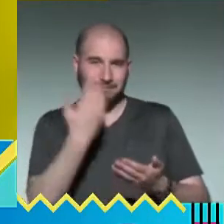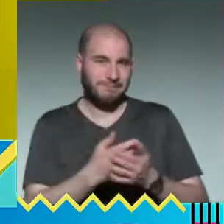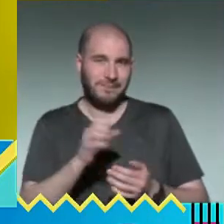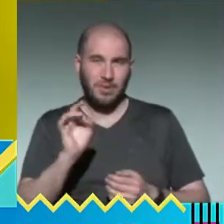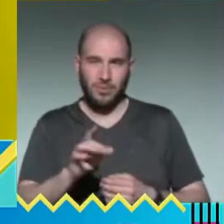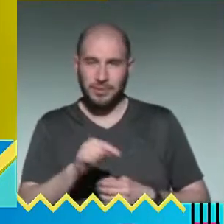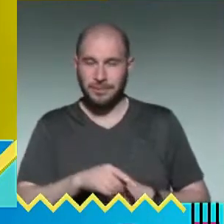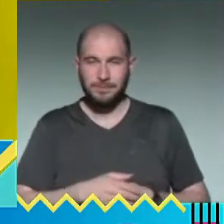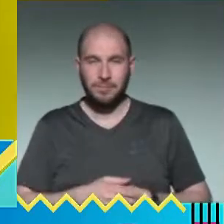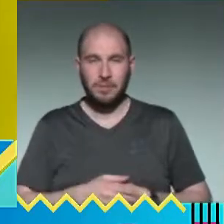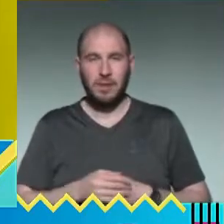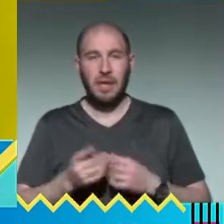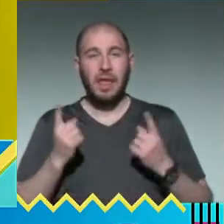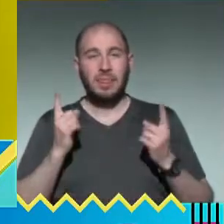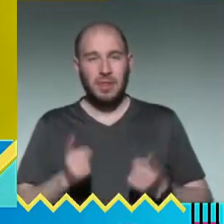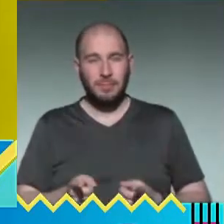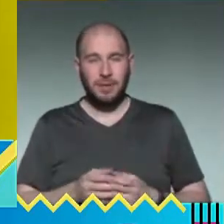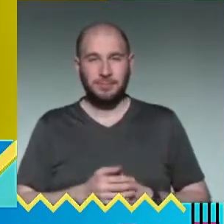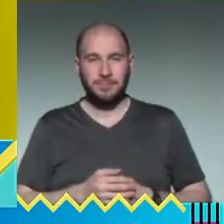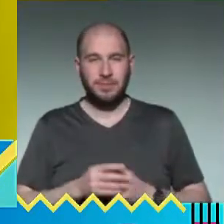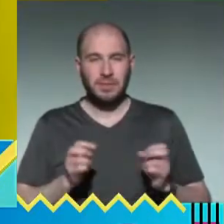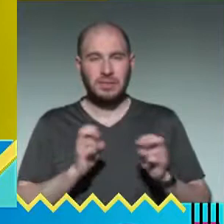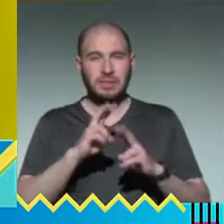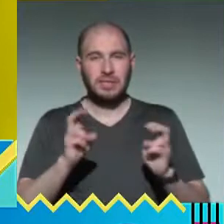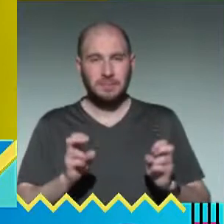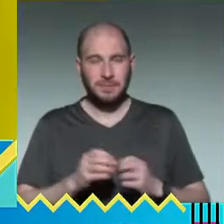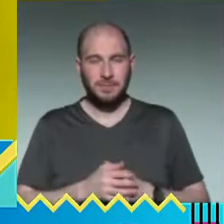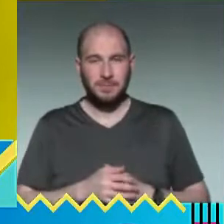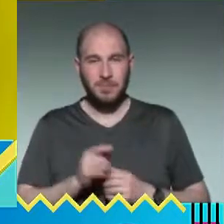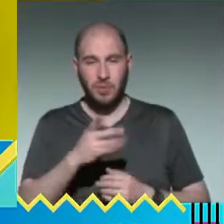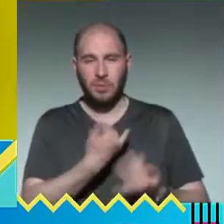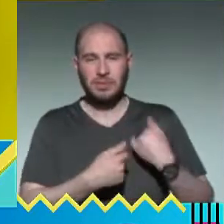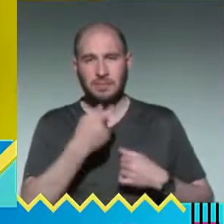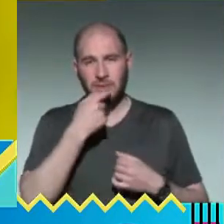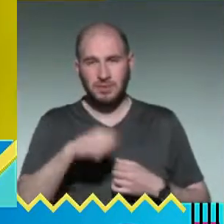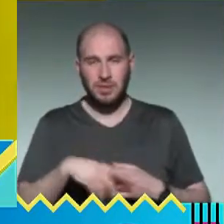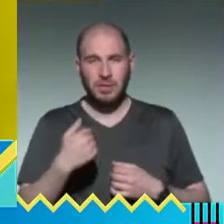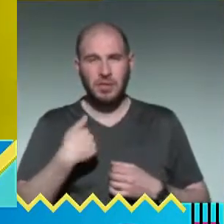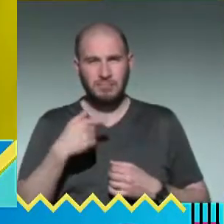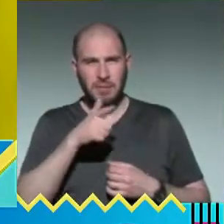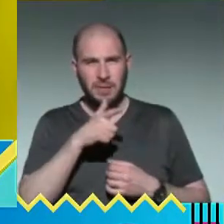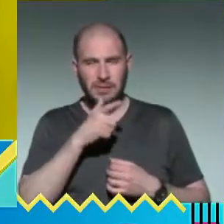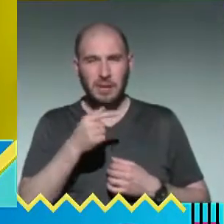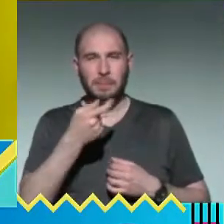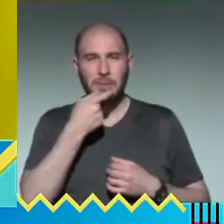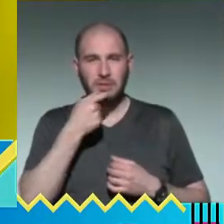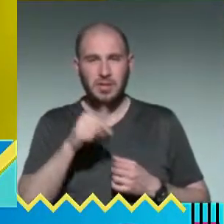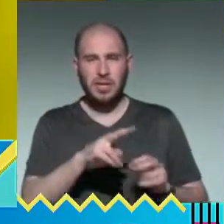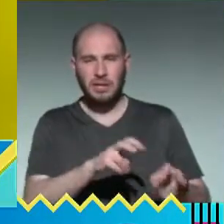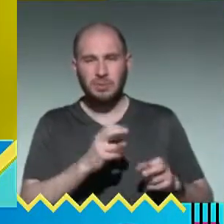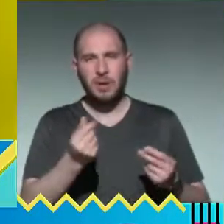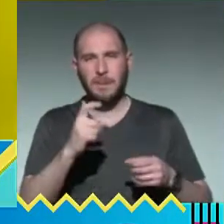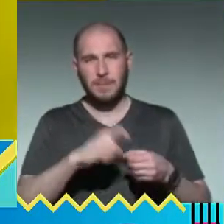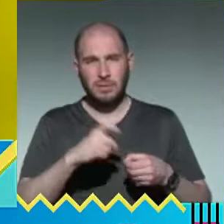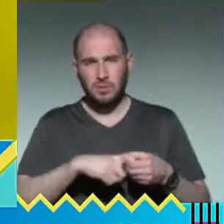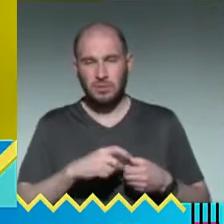una realidad. Lo que sí también, digamos, un tema que dijiste de Mendoza, yo lo que sí creo que, bueno, Mendoza tiene ingresos por regalías,